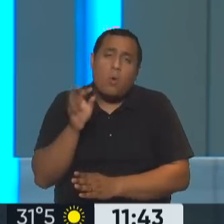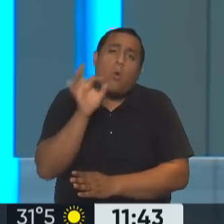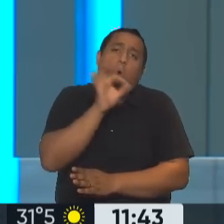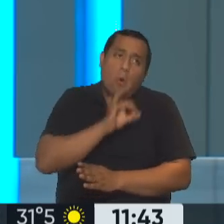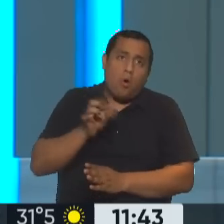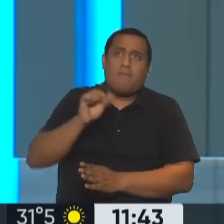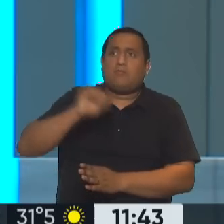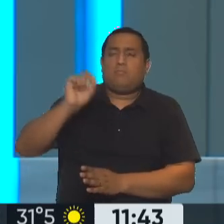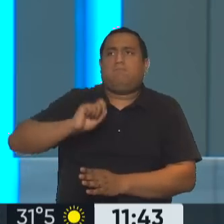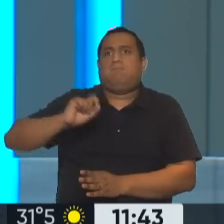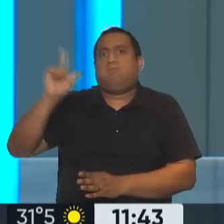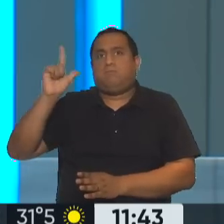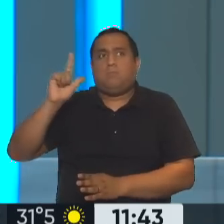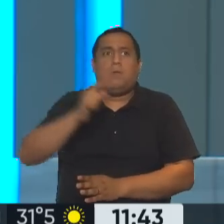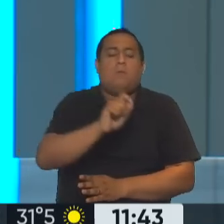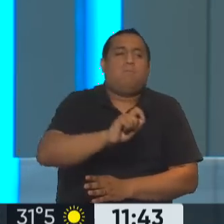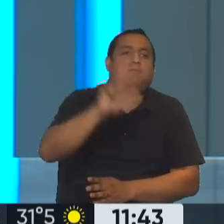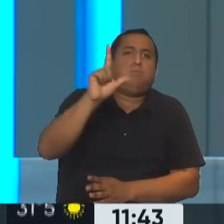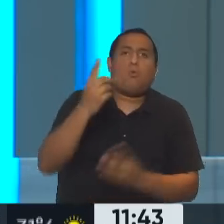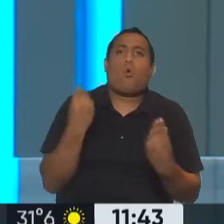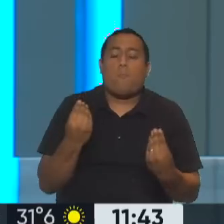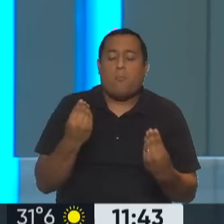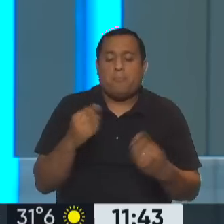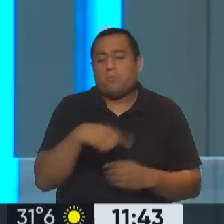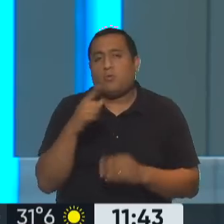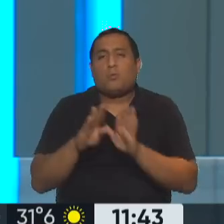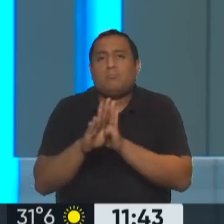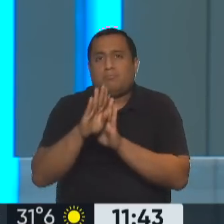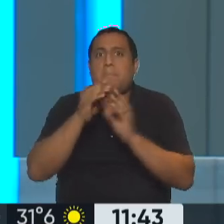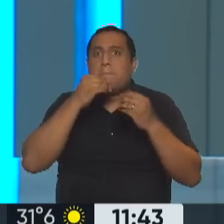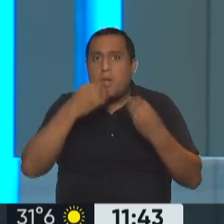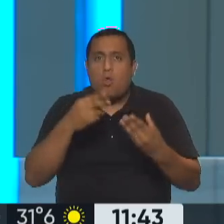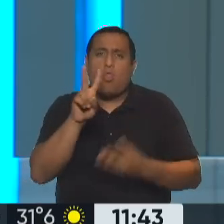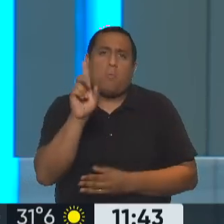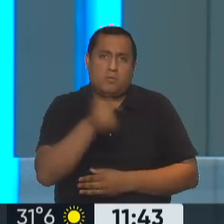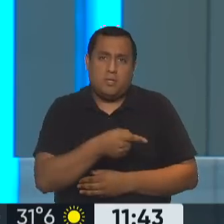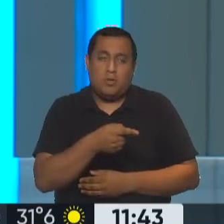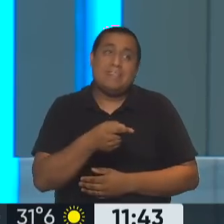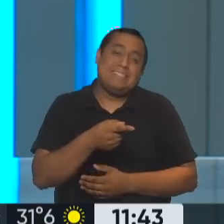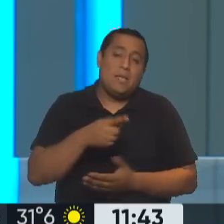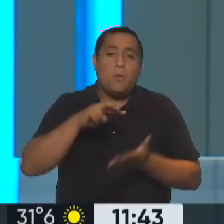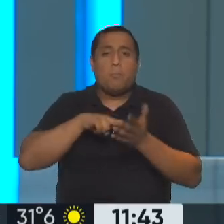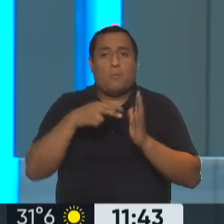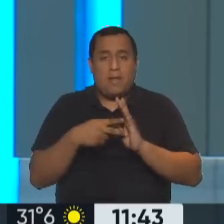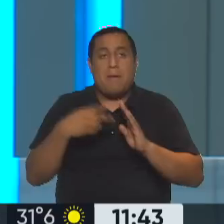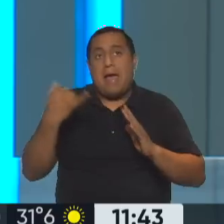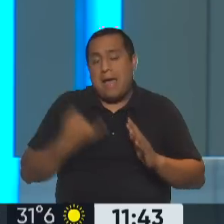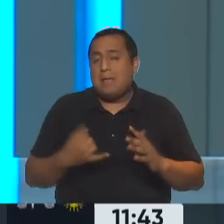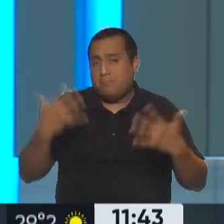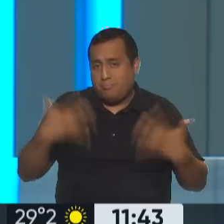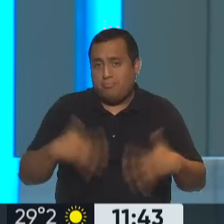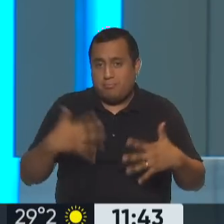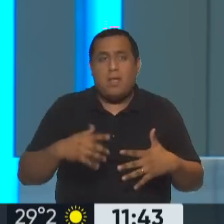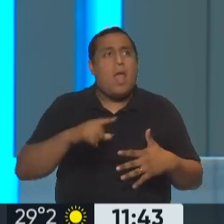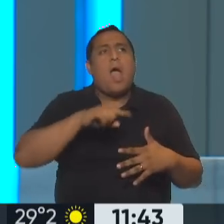valor del dólar oficial mayor a este. Crecimiento del 2%, también con las dificultades que hay, sobre todo en materia de